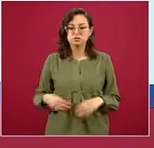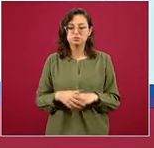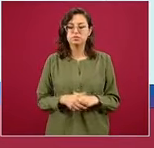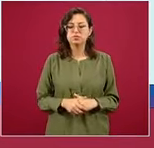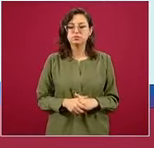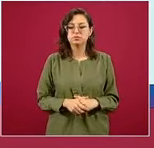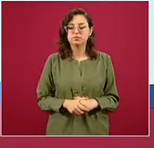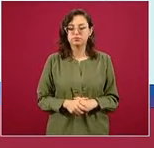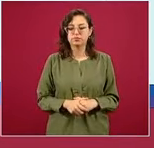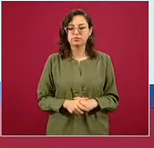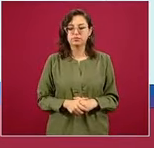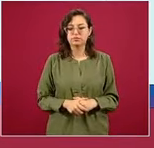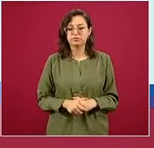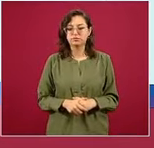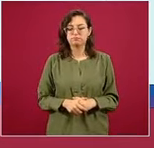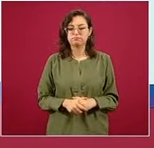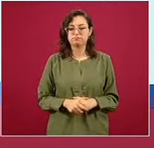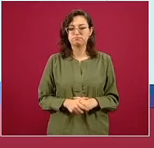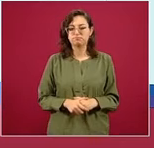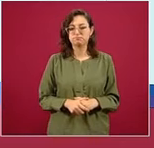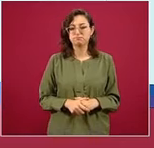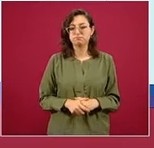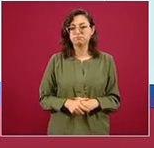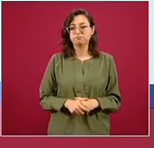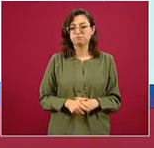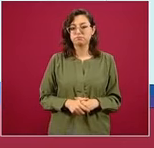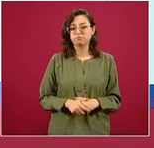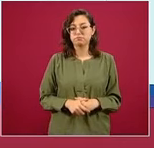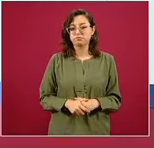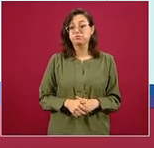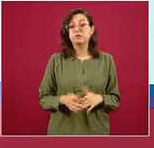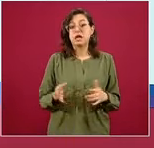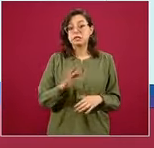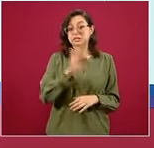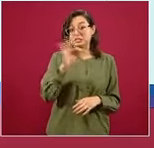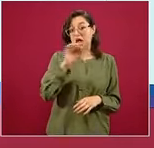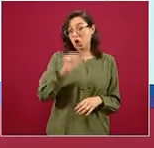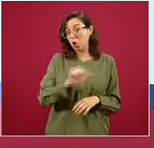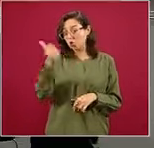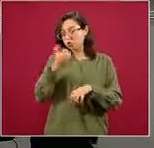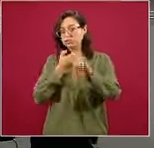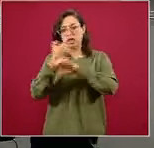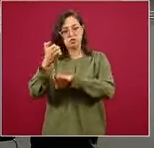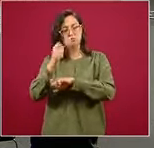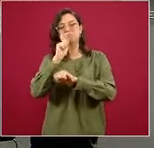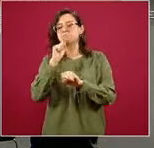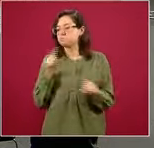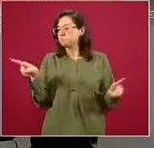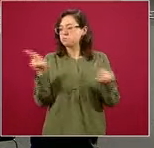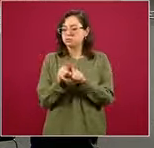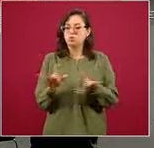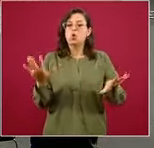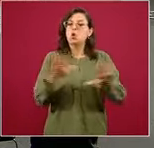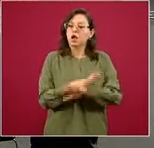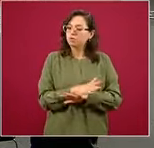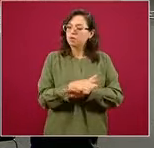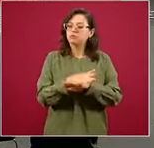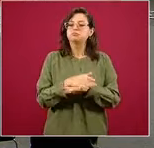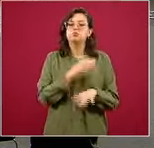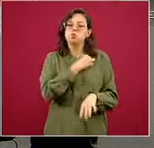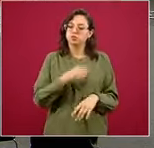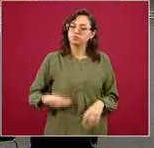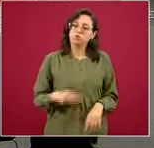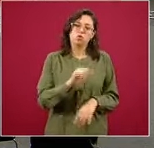Gilitla, Aquismón, todos los municipios de San Luis. Si hubieran seleccionado otro estado, todo esto se carga de otro